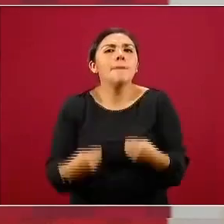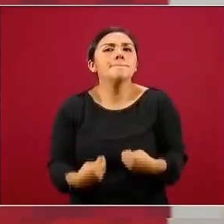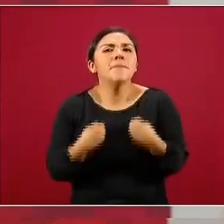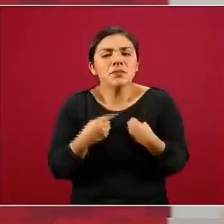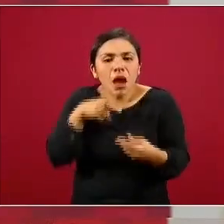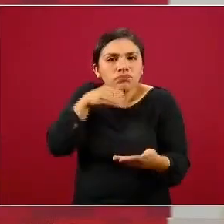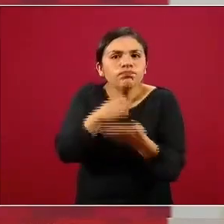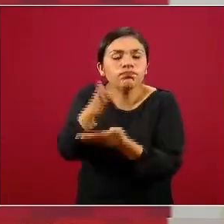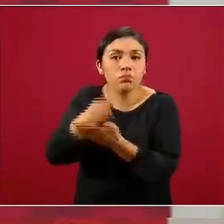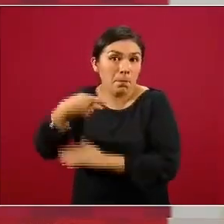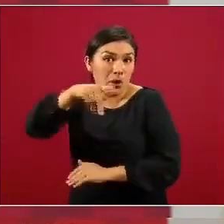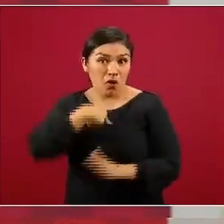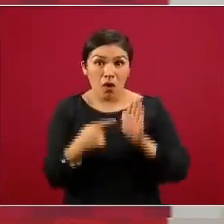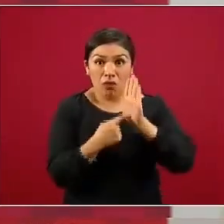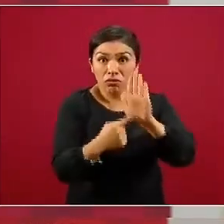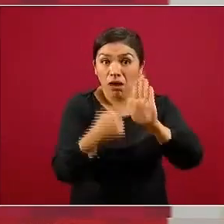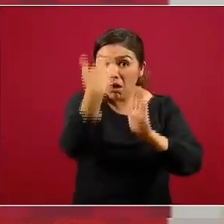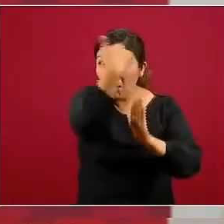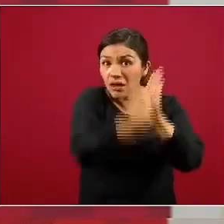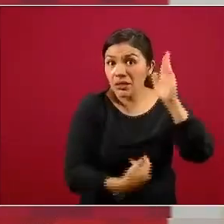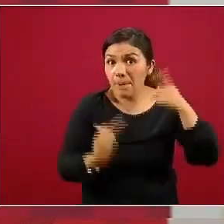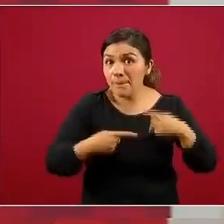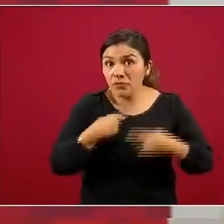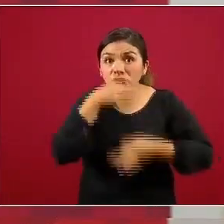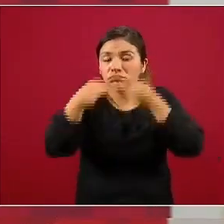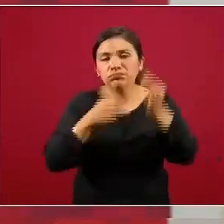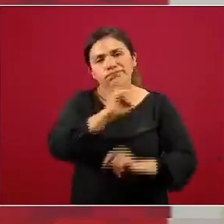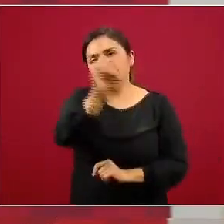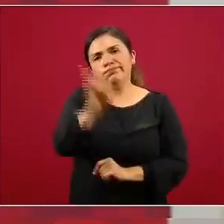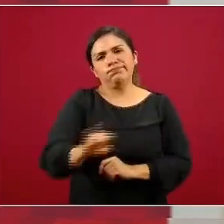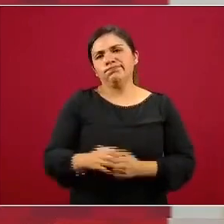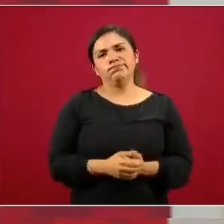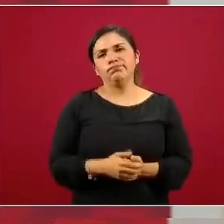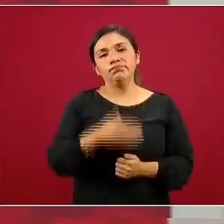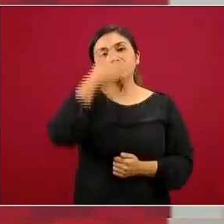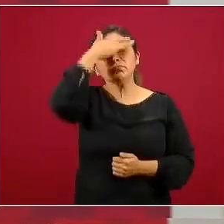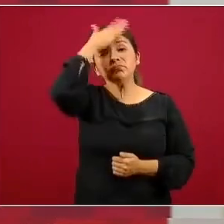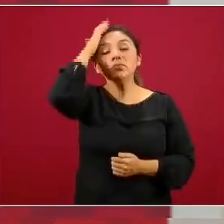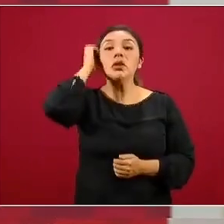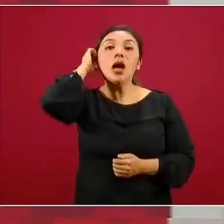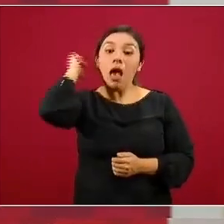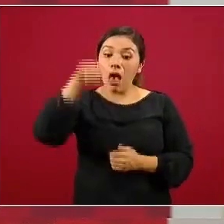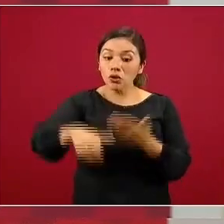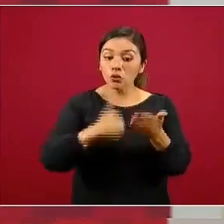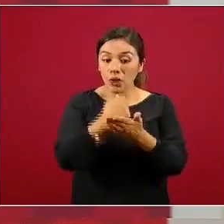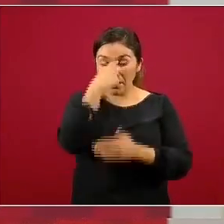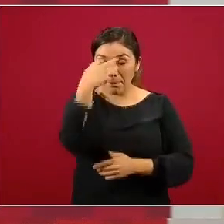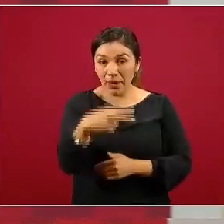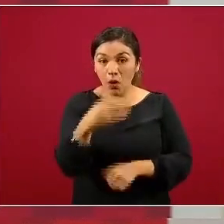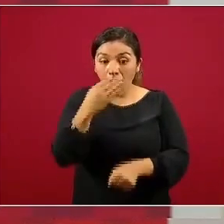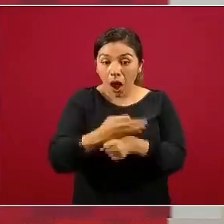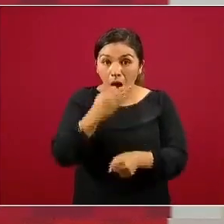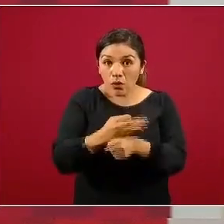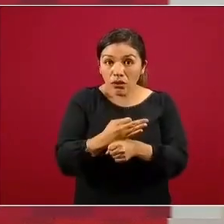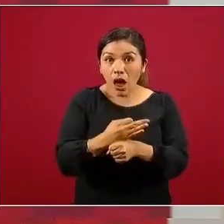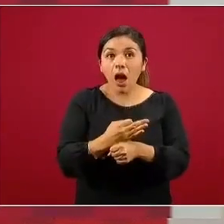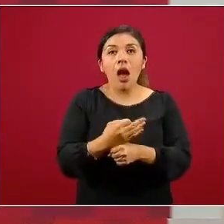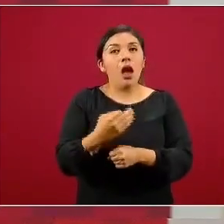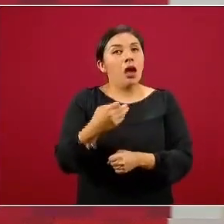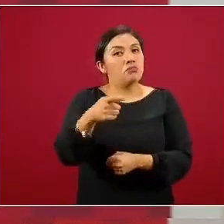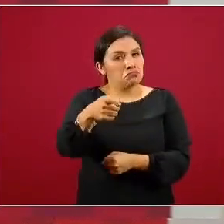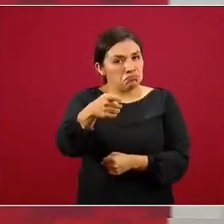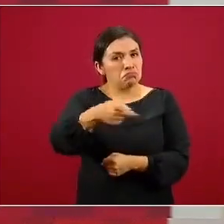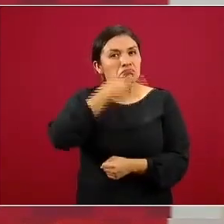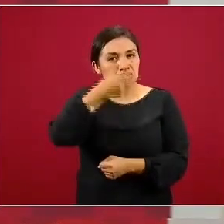de la persona y jamás los vamos a hacer públicos. Ahora, respecto a la Ciudad de México, en este momento me parece